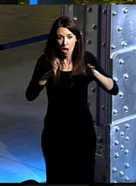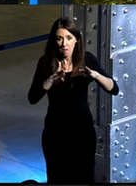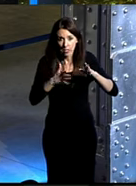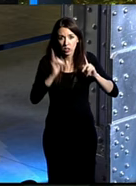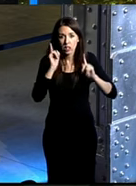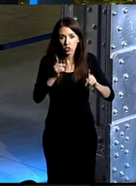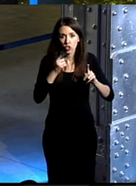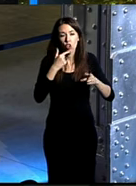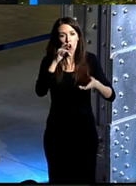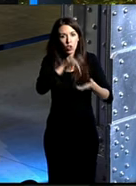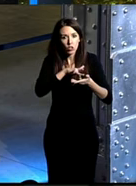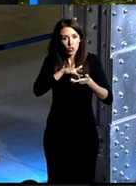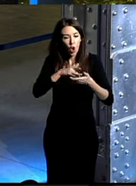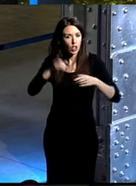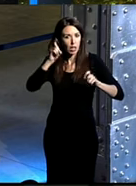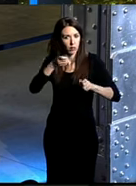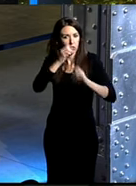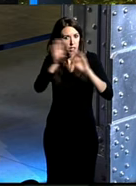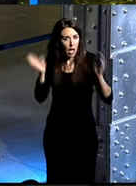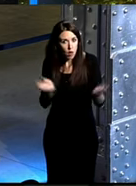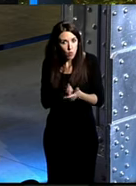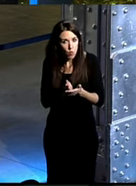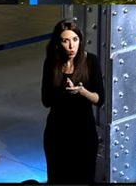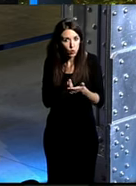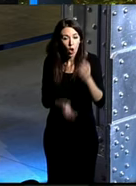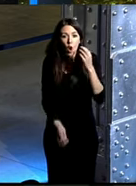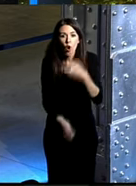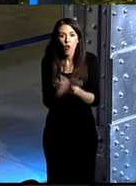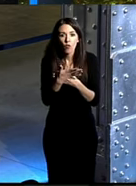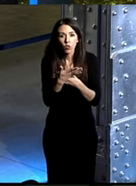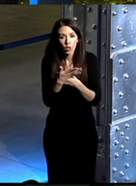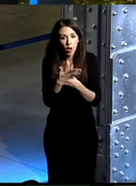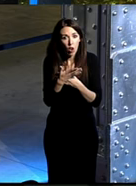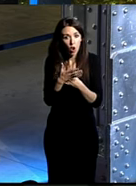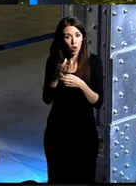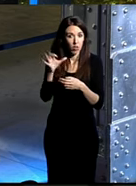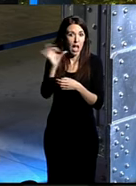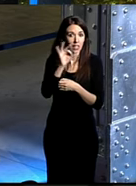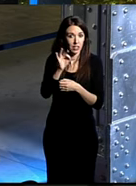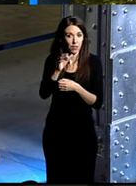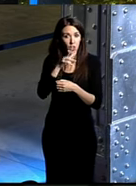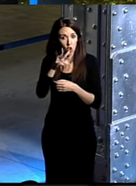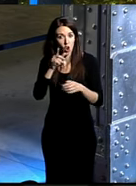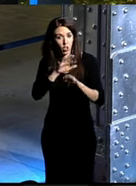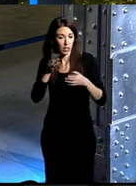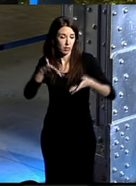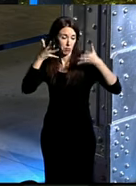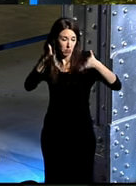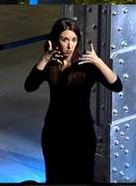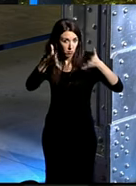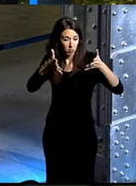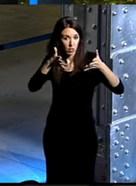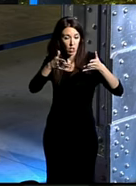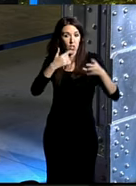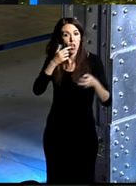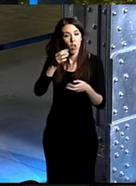fundadores son state of the art profesores del mundo. El dean fundador es Stephen Kosling, autor de una obra maravillosa que se las recomiendo, que